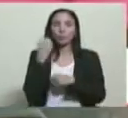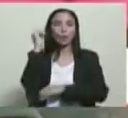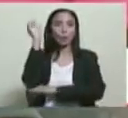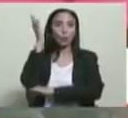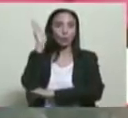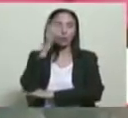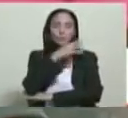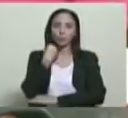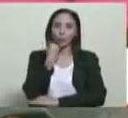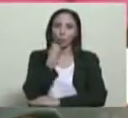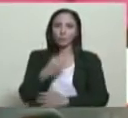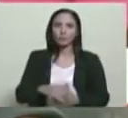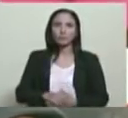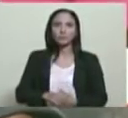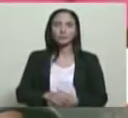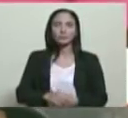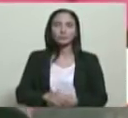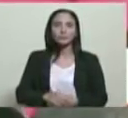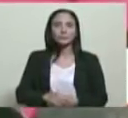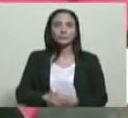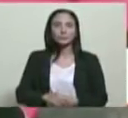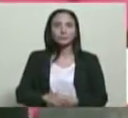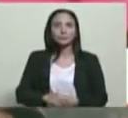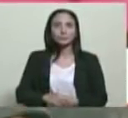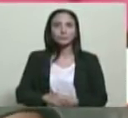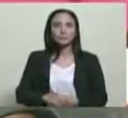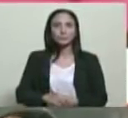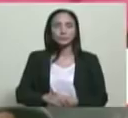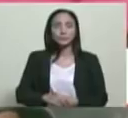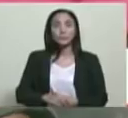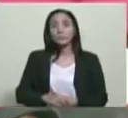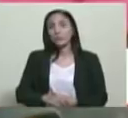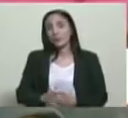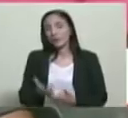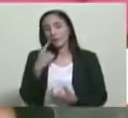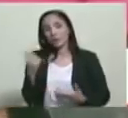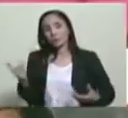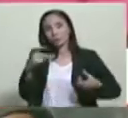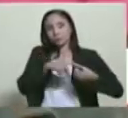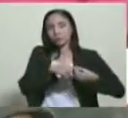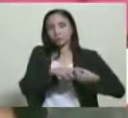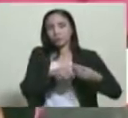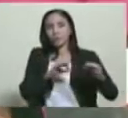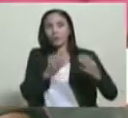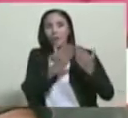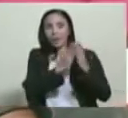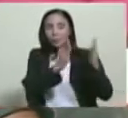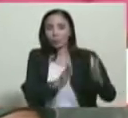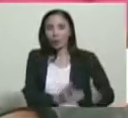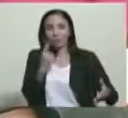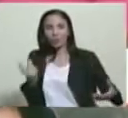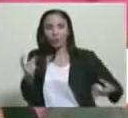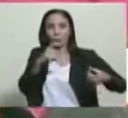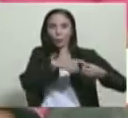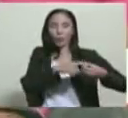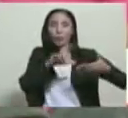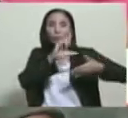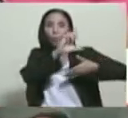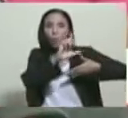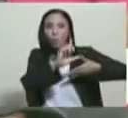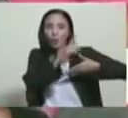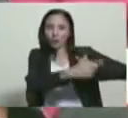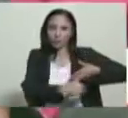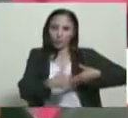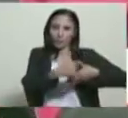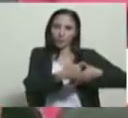congreso estudiantil que se constituye en la máxima concentración de los estudiantes en el continente.